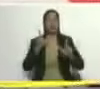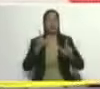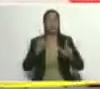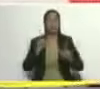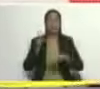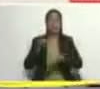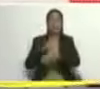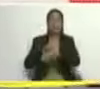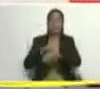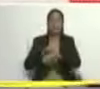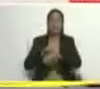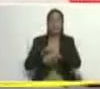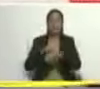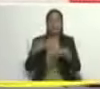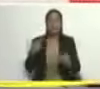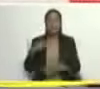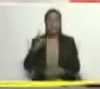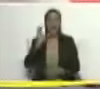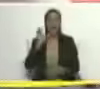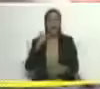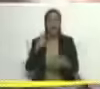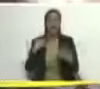el calorón que está pegando en Caracas.